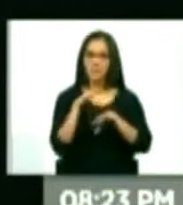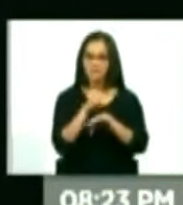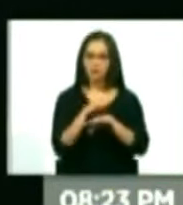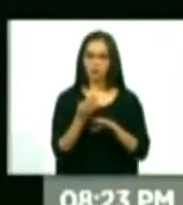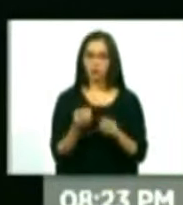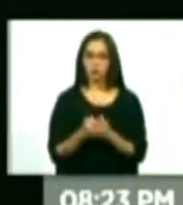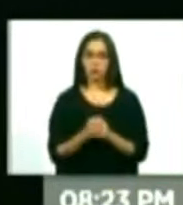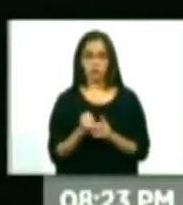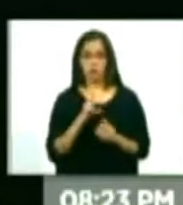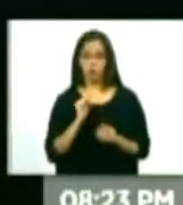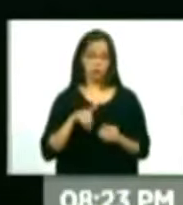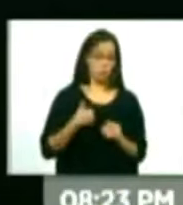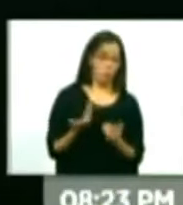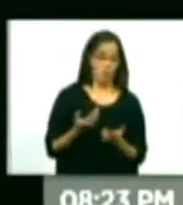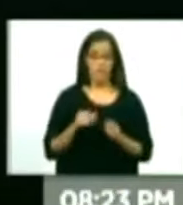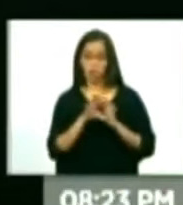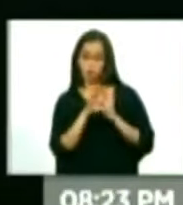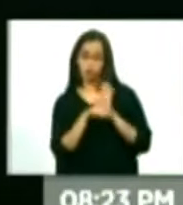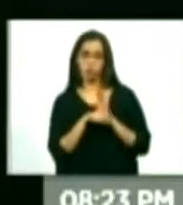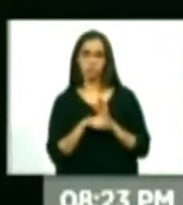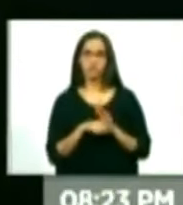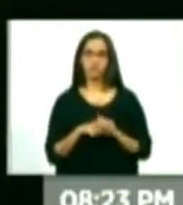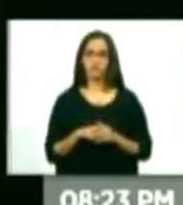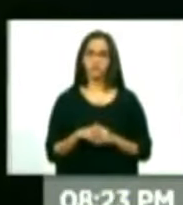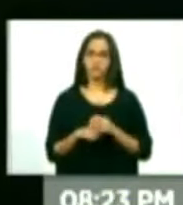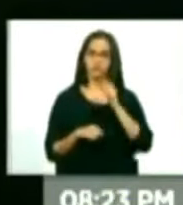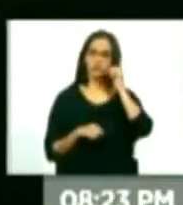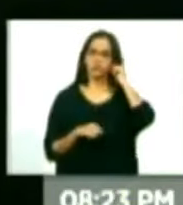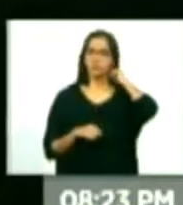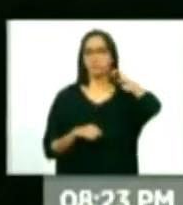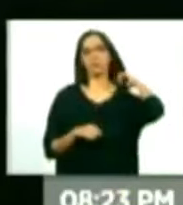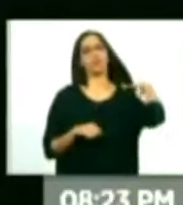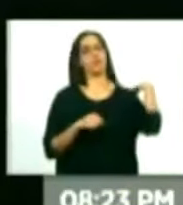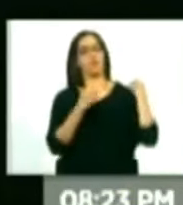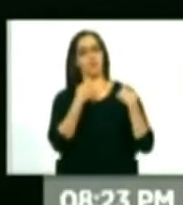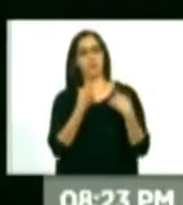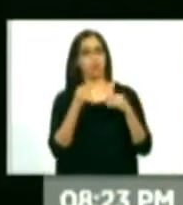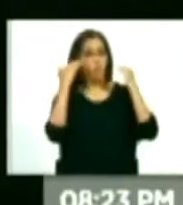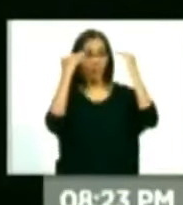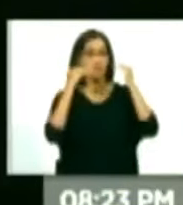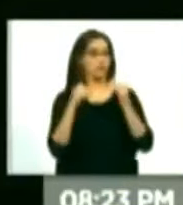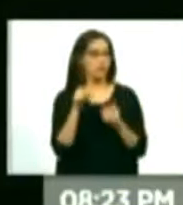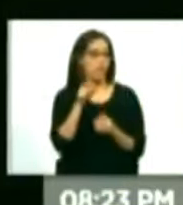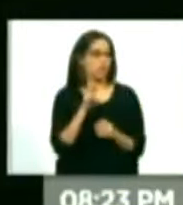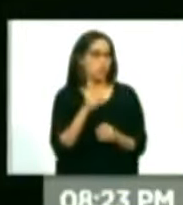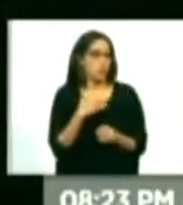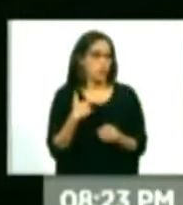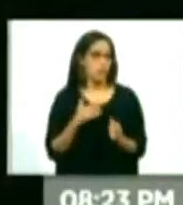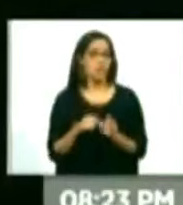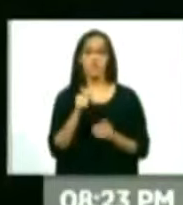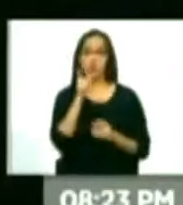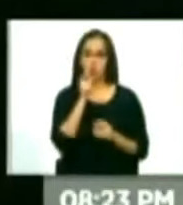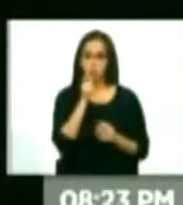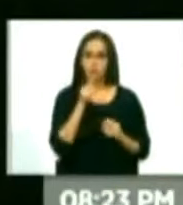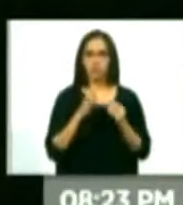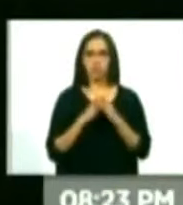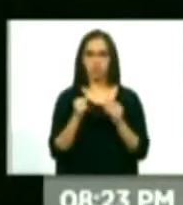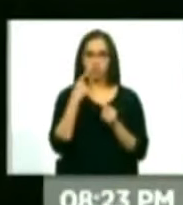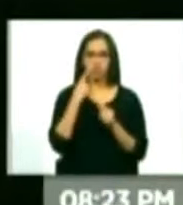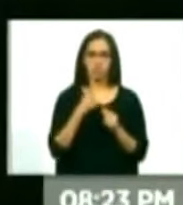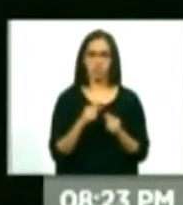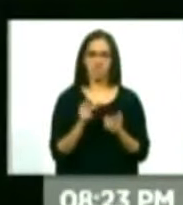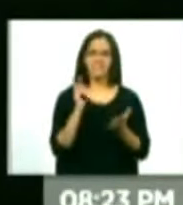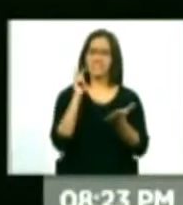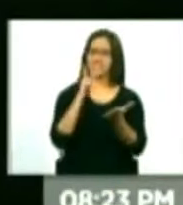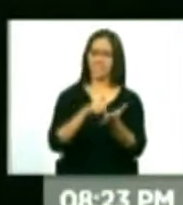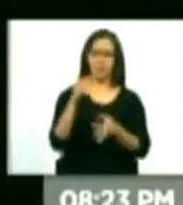se puede, la Constitución, no sé qué. Y yo le digo a mi comandante, bueno, mi comandante, no, la gente no quiere, pues, y consulté a todo el que había que consultar, llegó